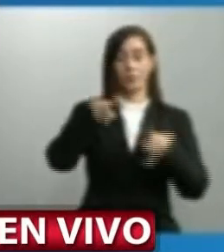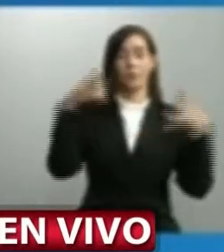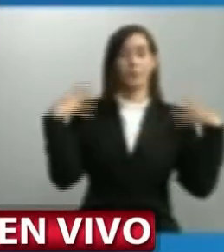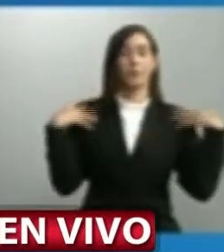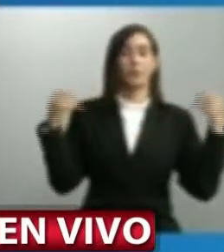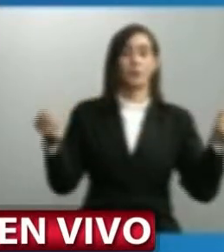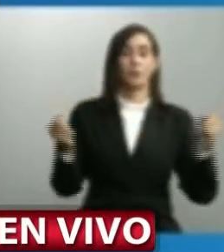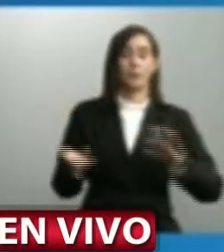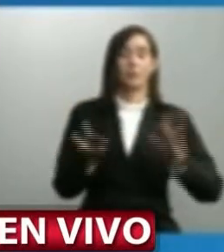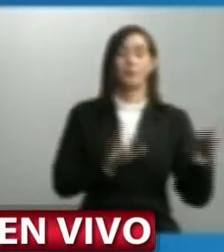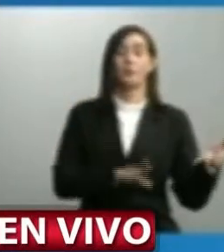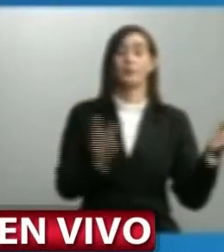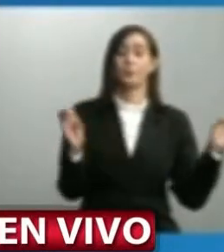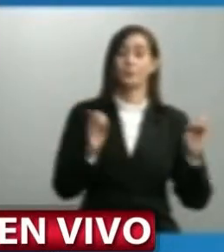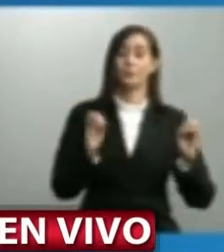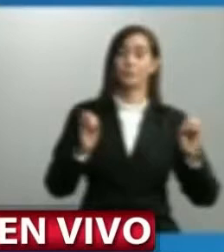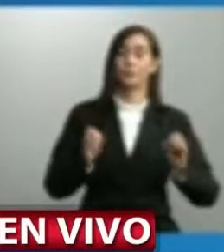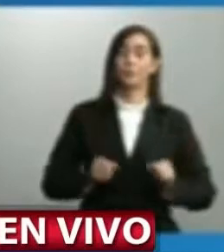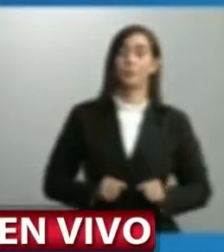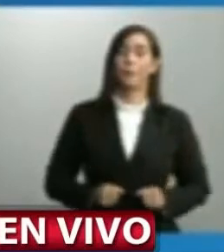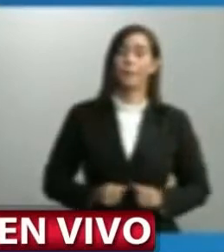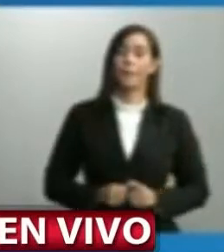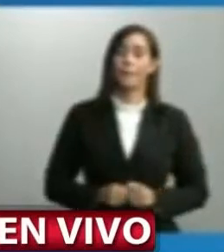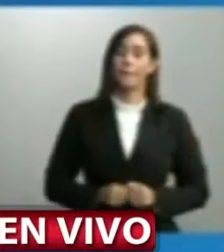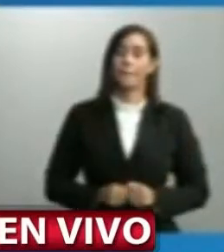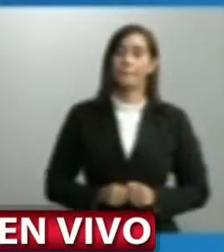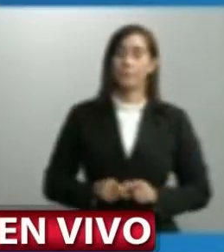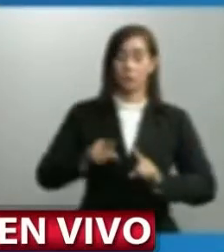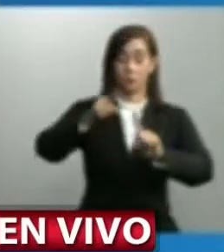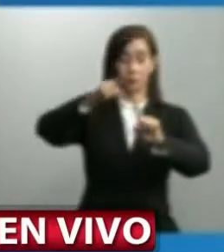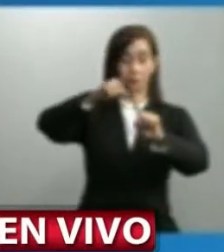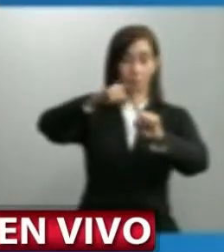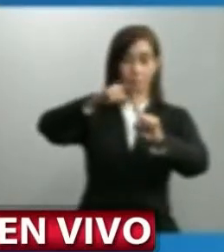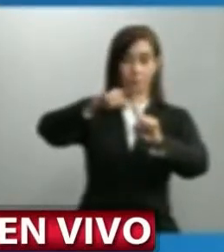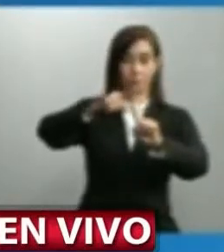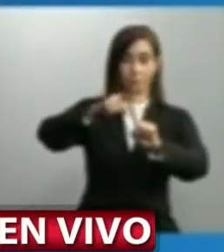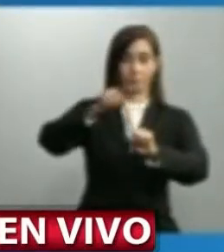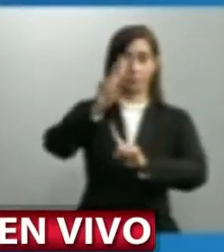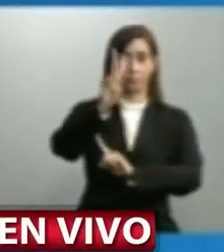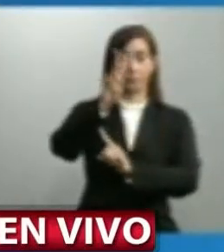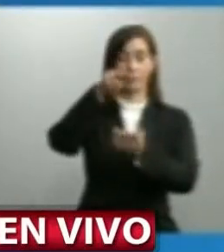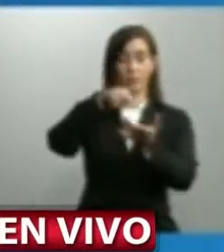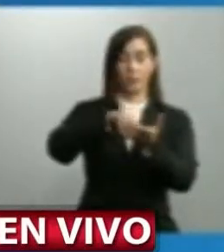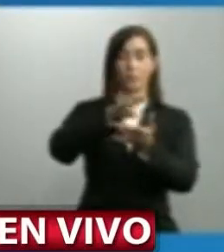recuperados, 0 fallecimientos. San Cristóbal,